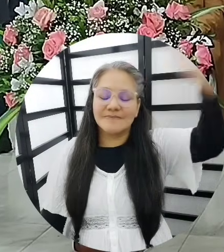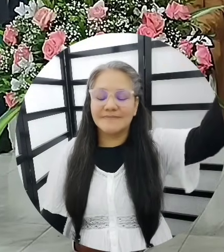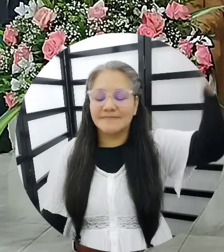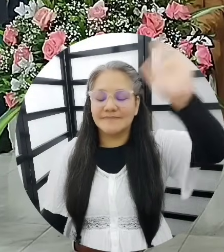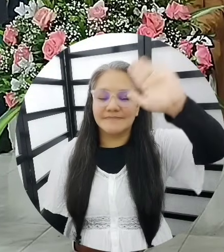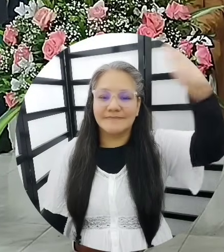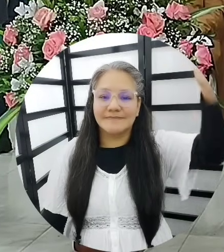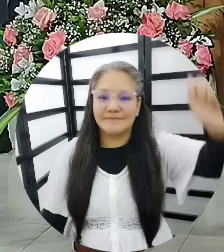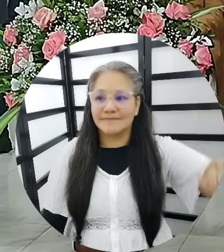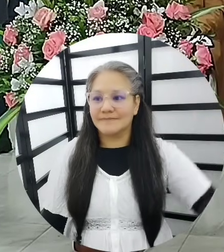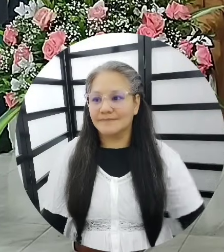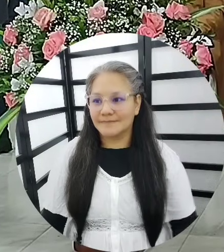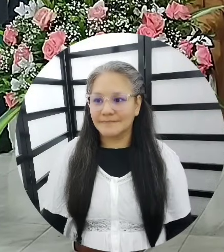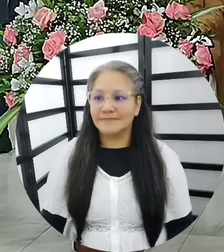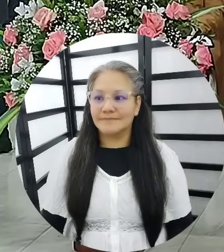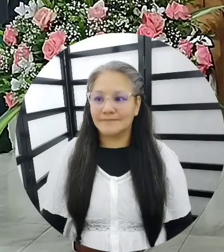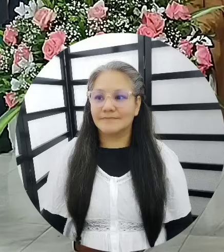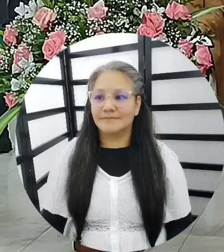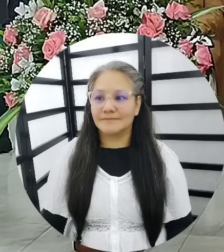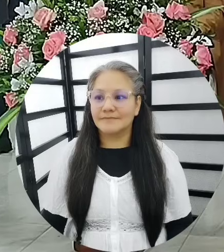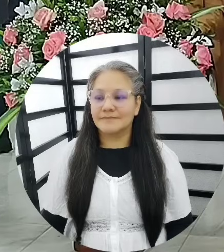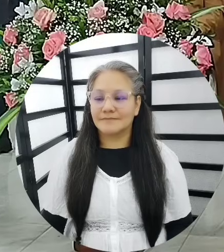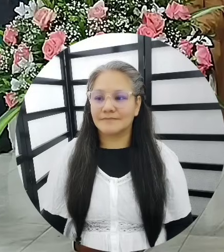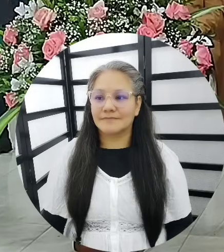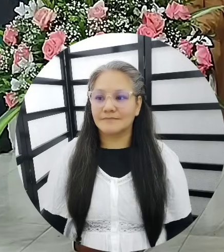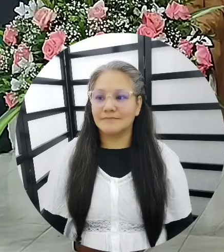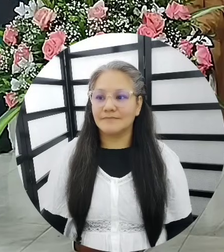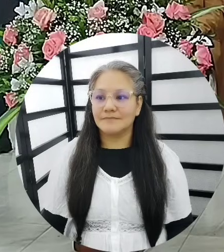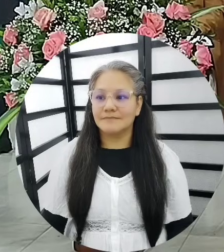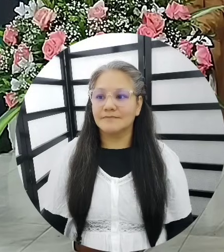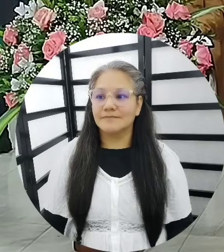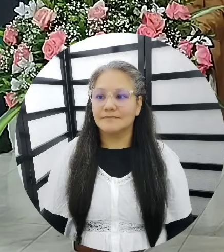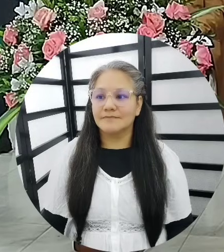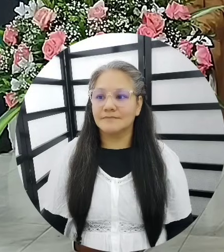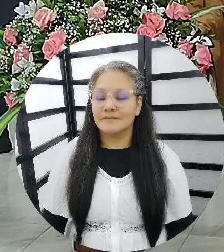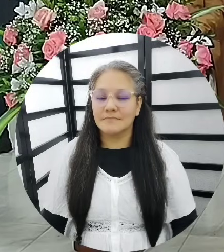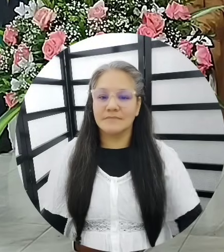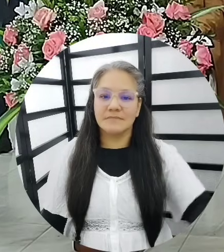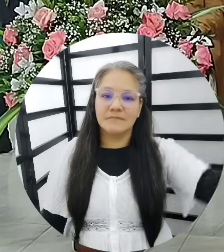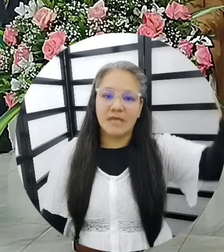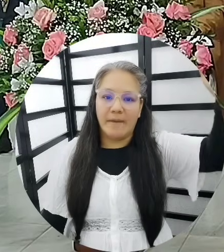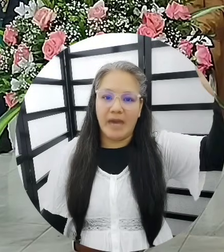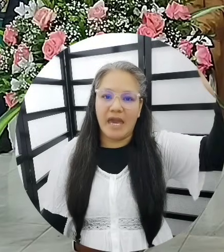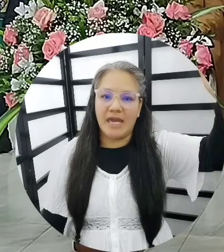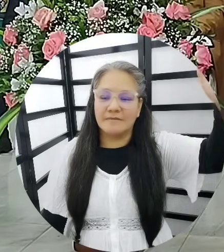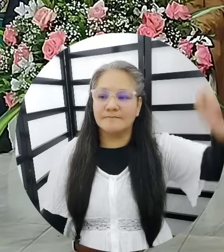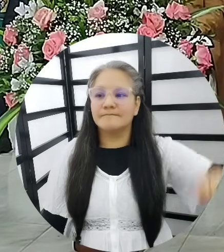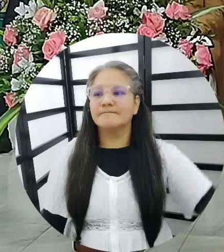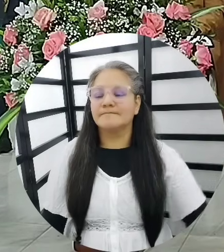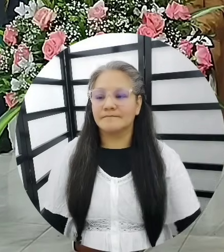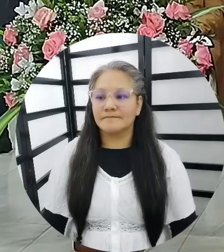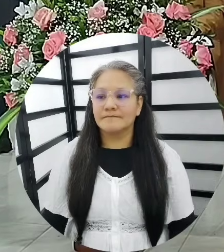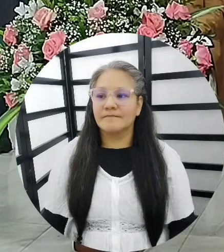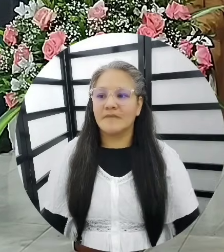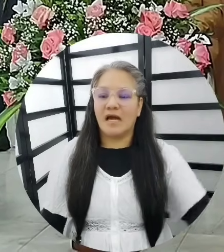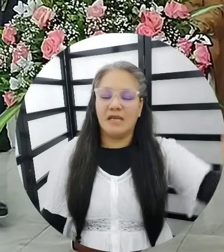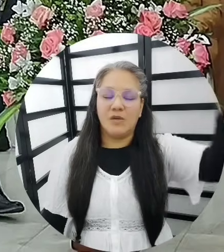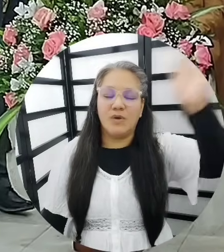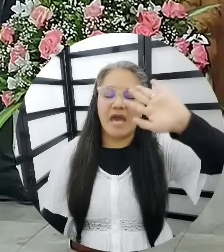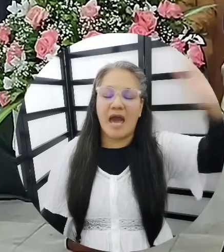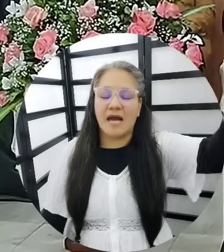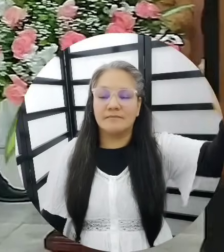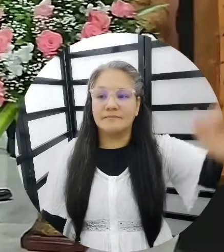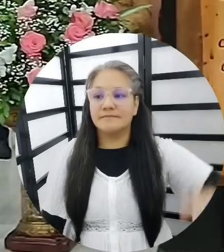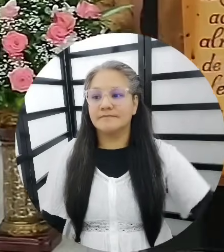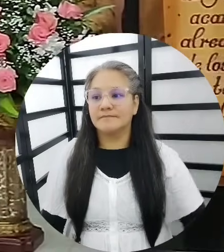principios y valores eternos arriba, gloria al nombre de Cristo. Eso no es fácil. Gloria al nombre